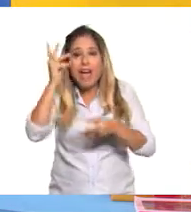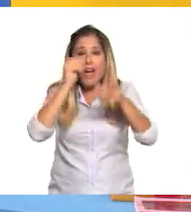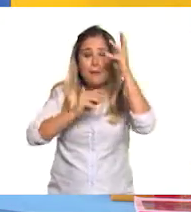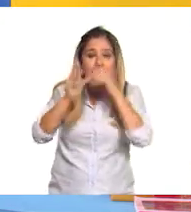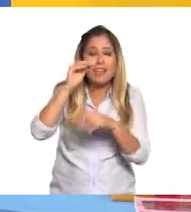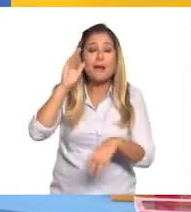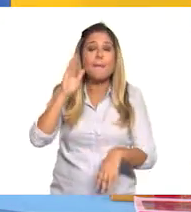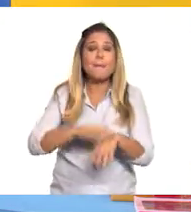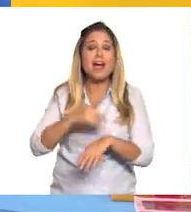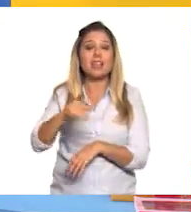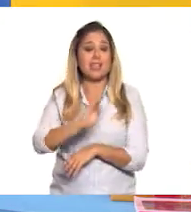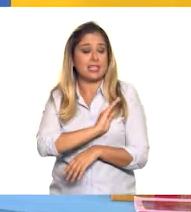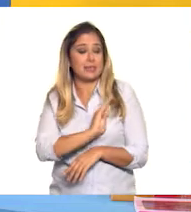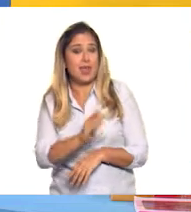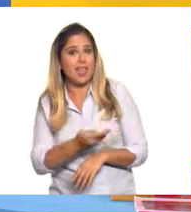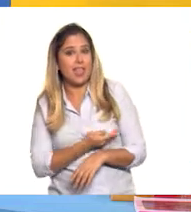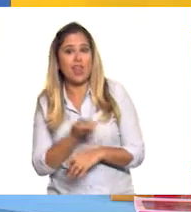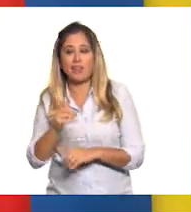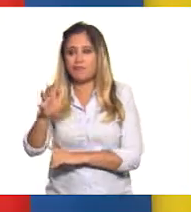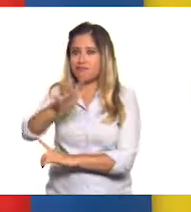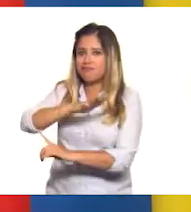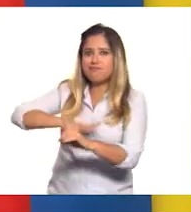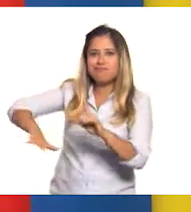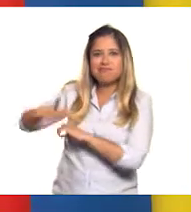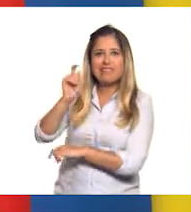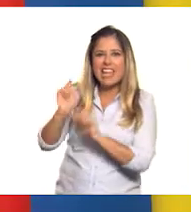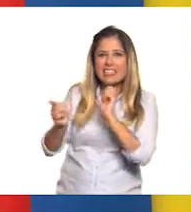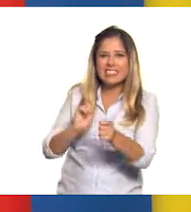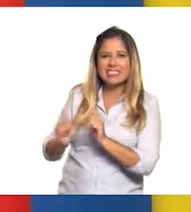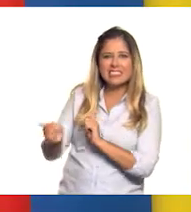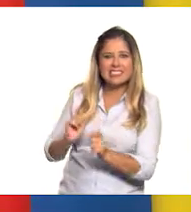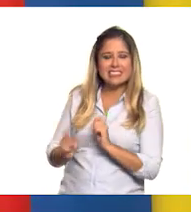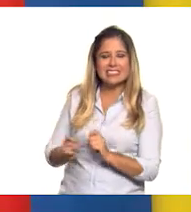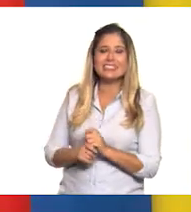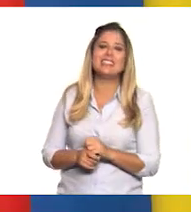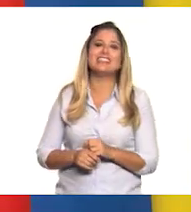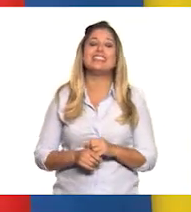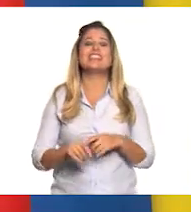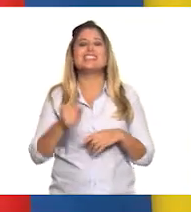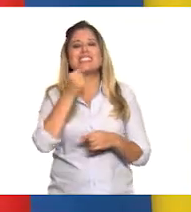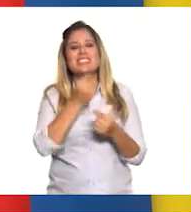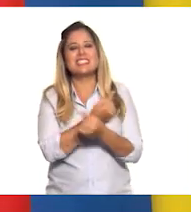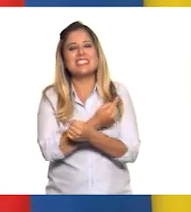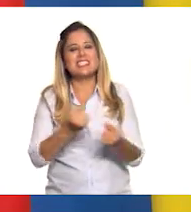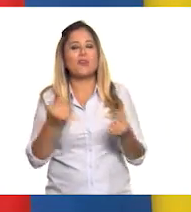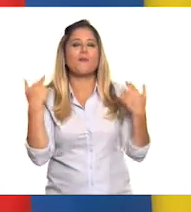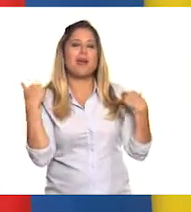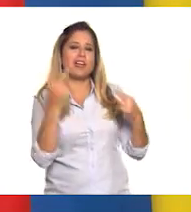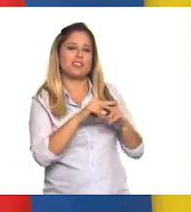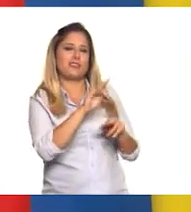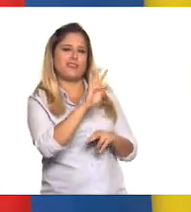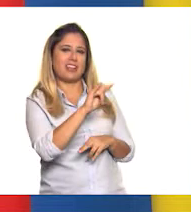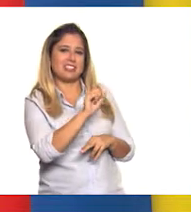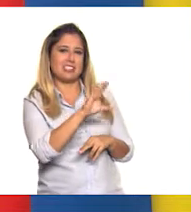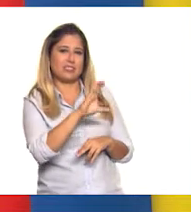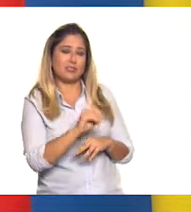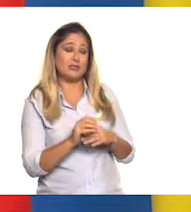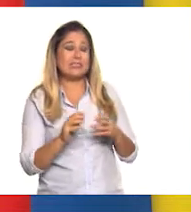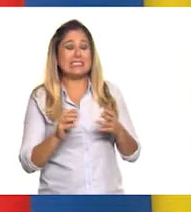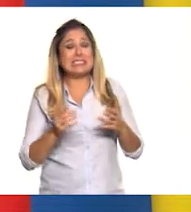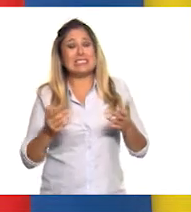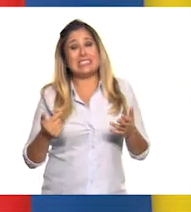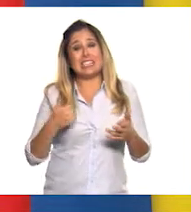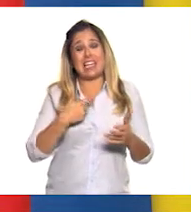sobre la lengua y sobre el mundo que nos rodea. Así es, maestro Francisco. Niñas y niños, tengo una noticia que quizá no es tan